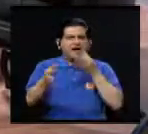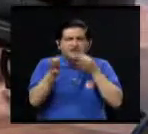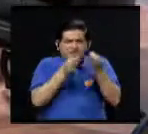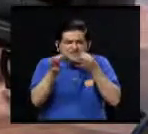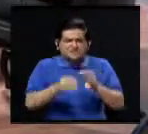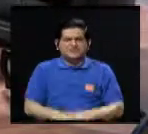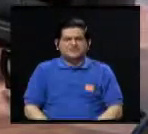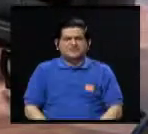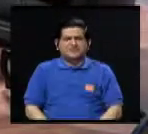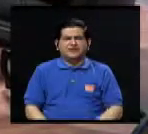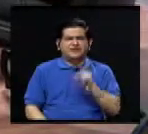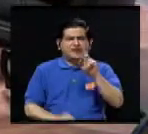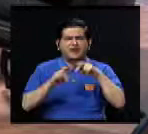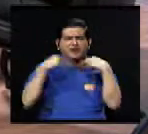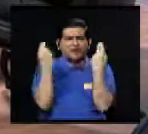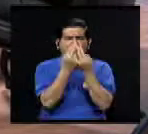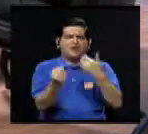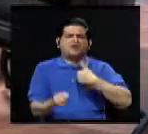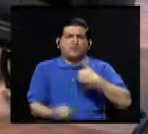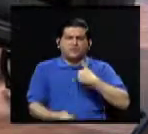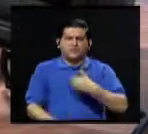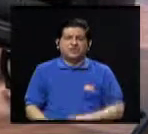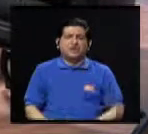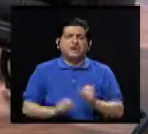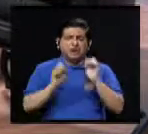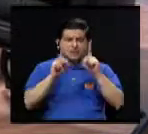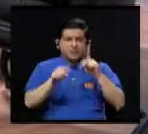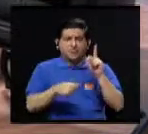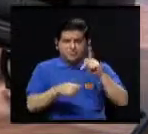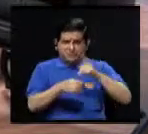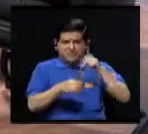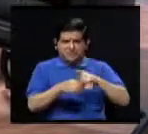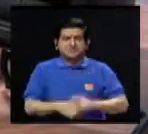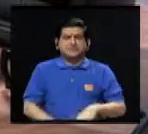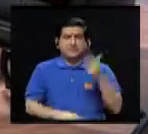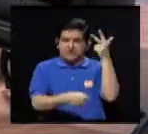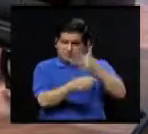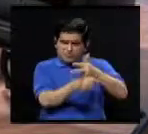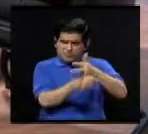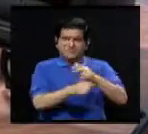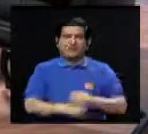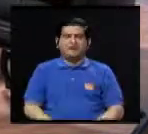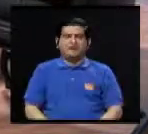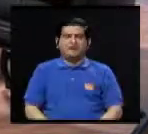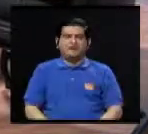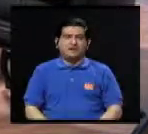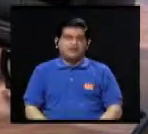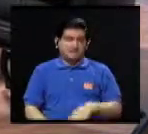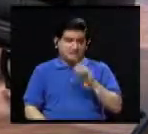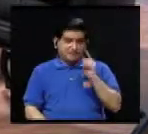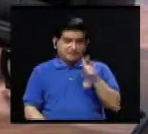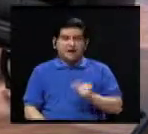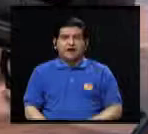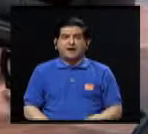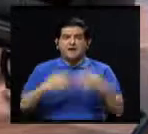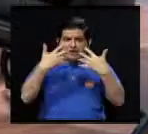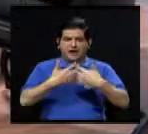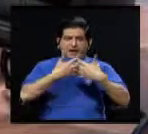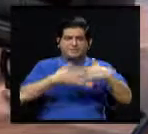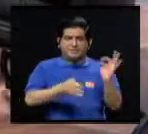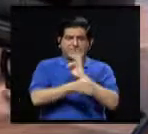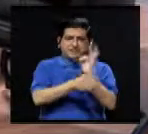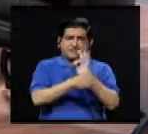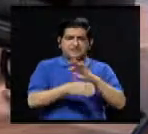días que en una reunión que tuve la oportunidad de asistir en Guatemala, estaban las televisoras